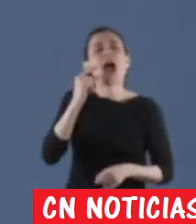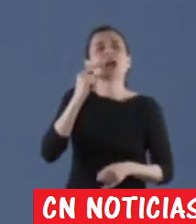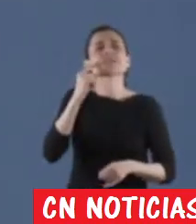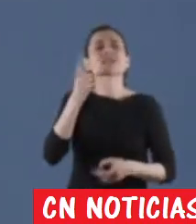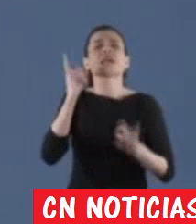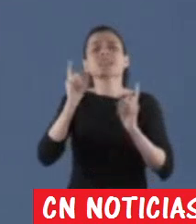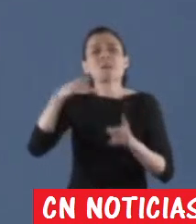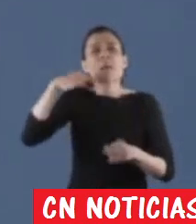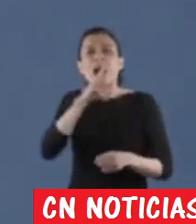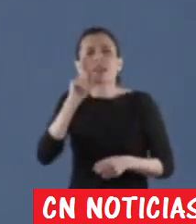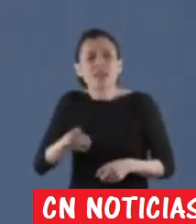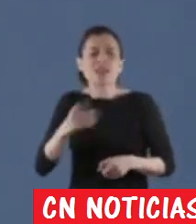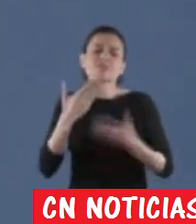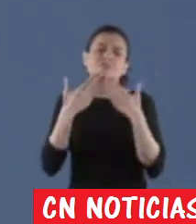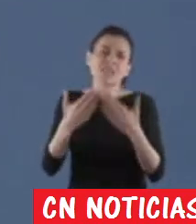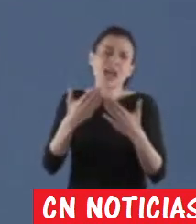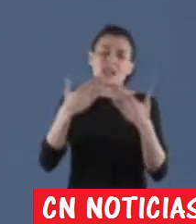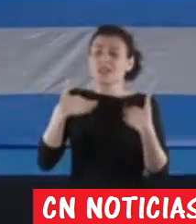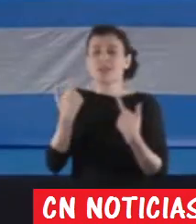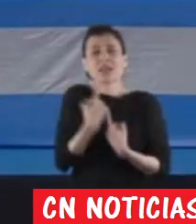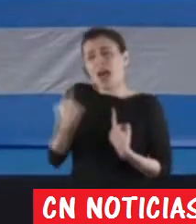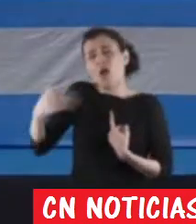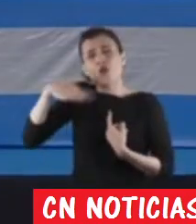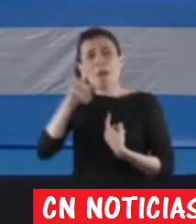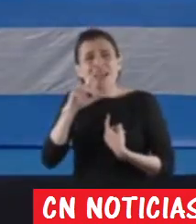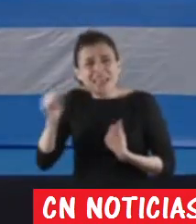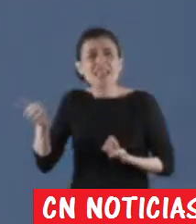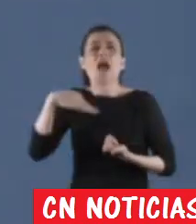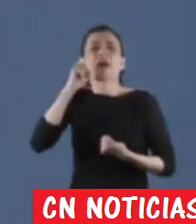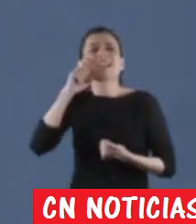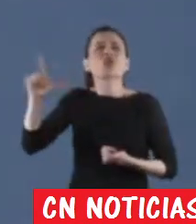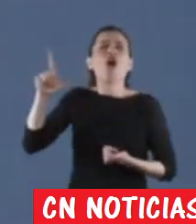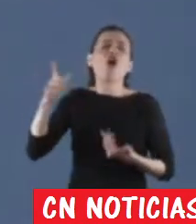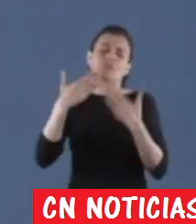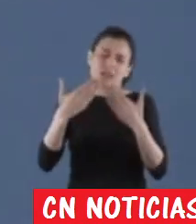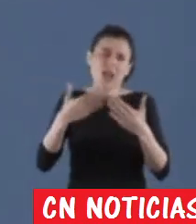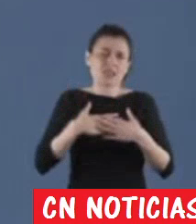gracias Martín, Marina, Marisol. Les quiero